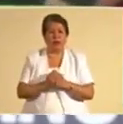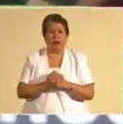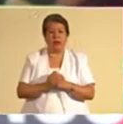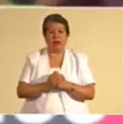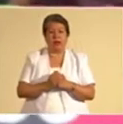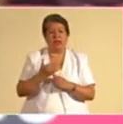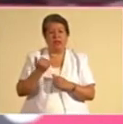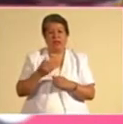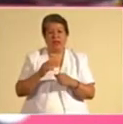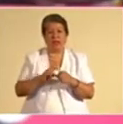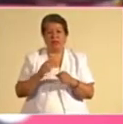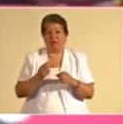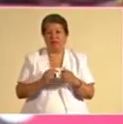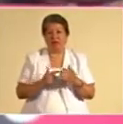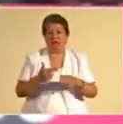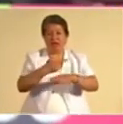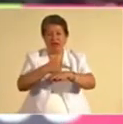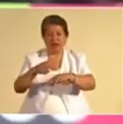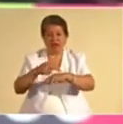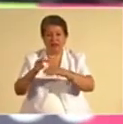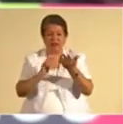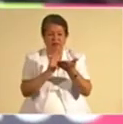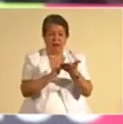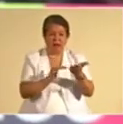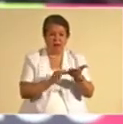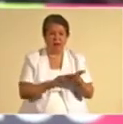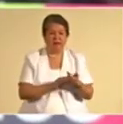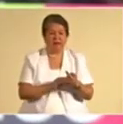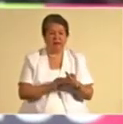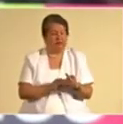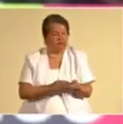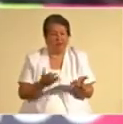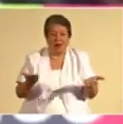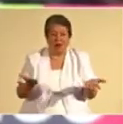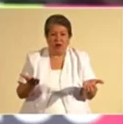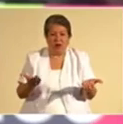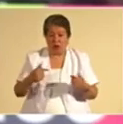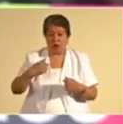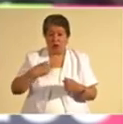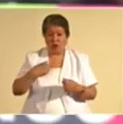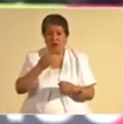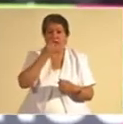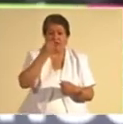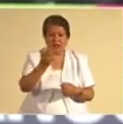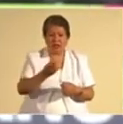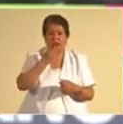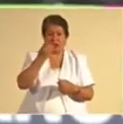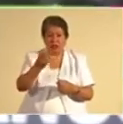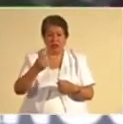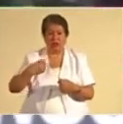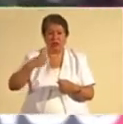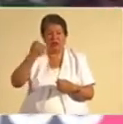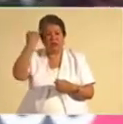regularización es un calificativo insuficiente. Yo he planteado mi proyecto de